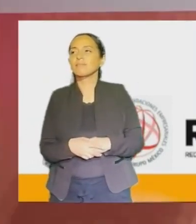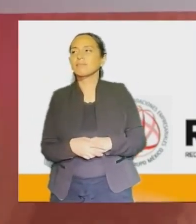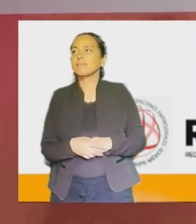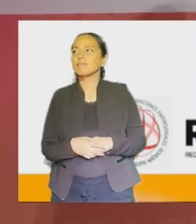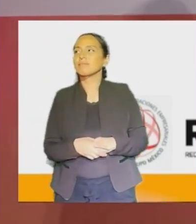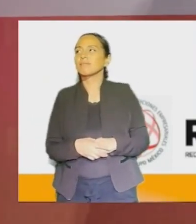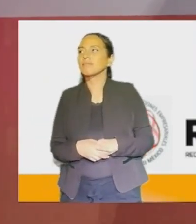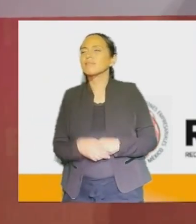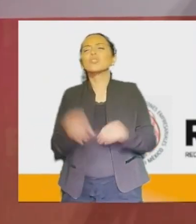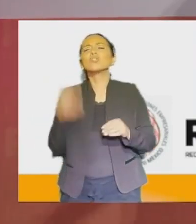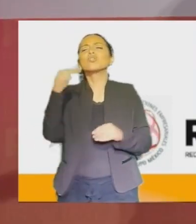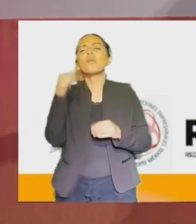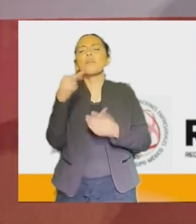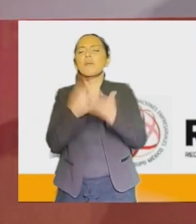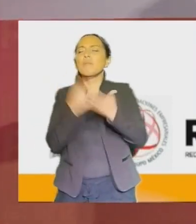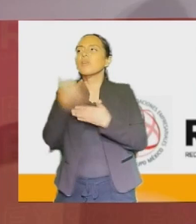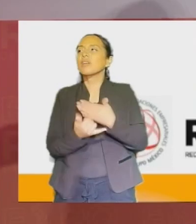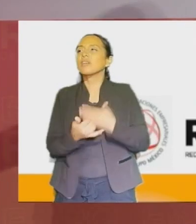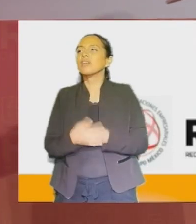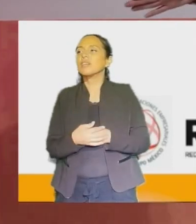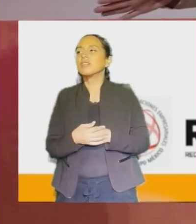¿Cómo se llama el proyecto?